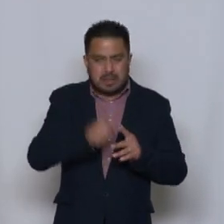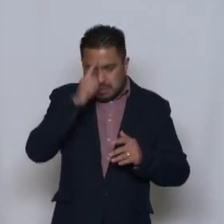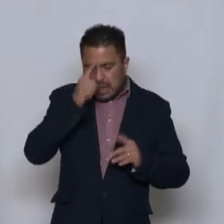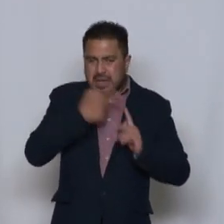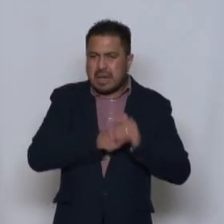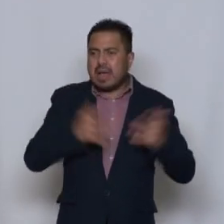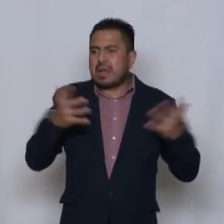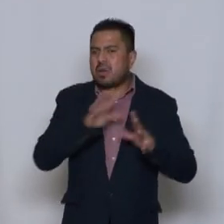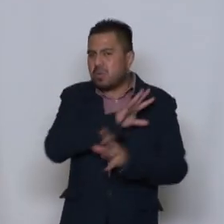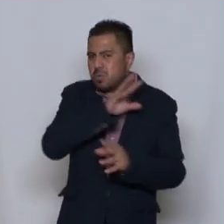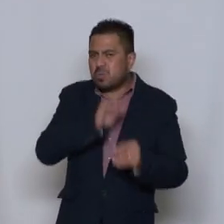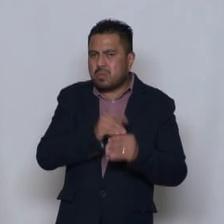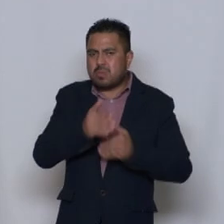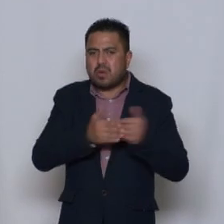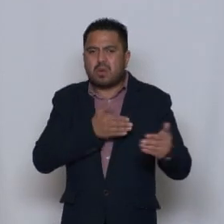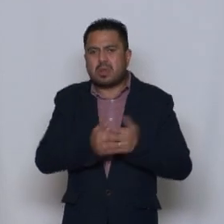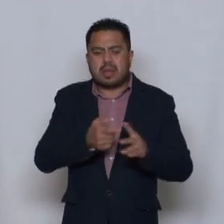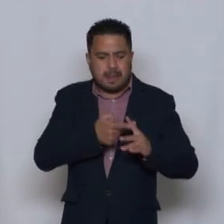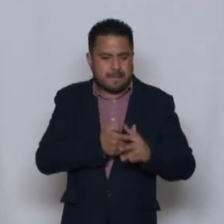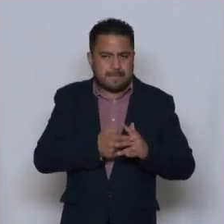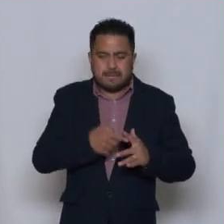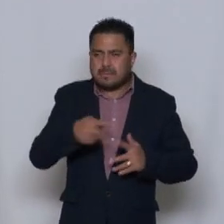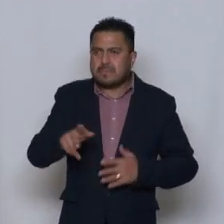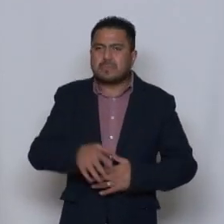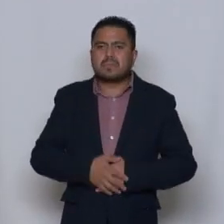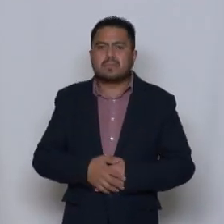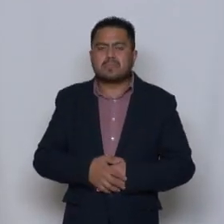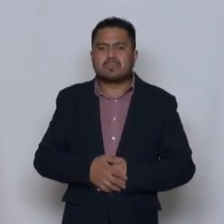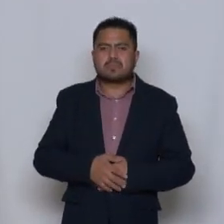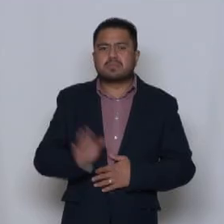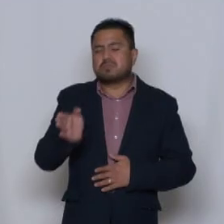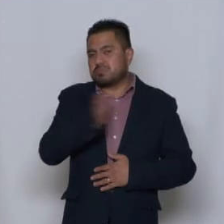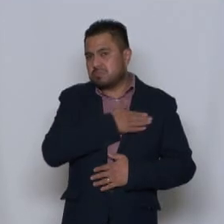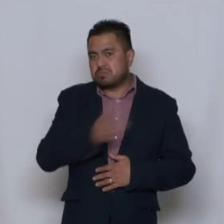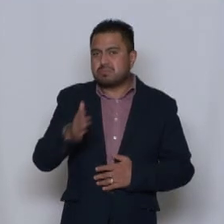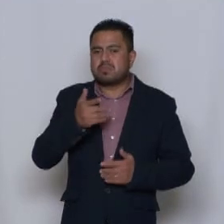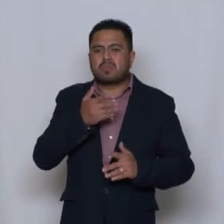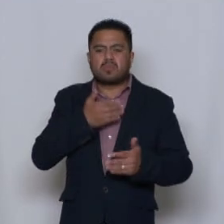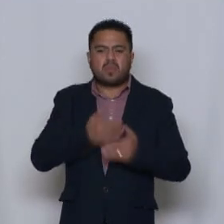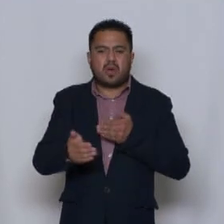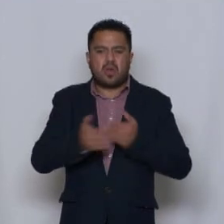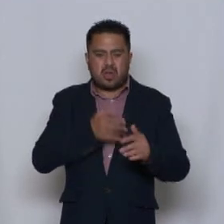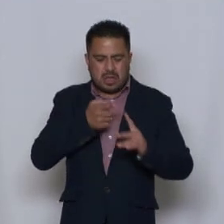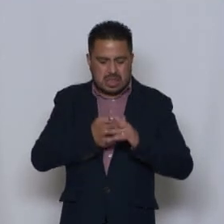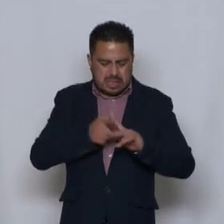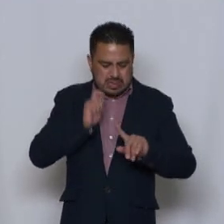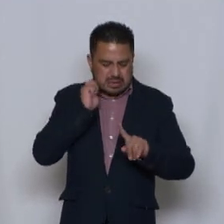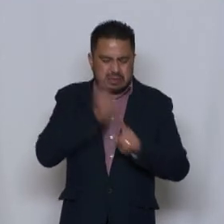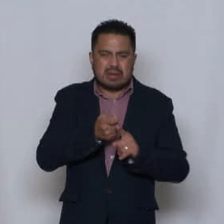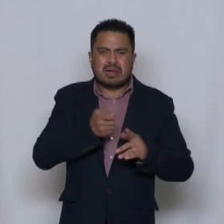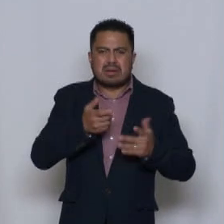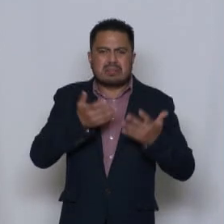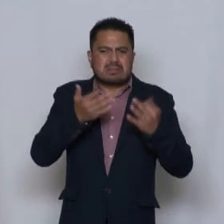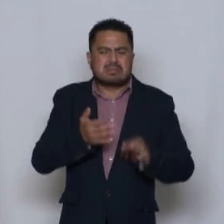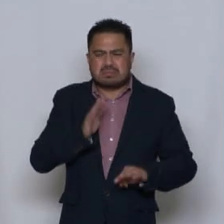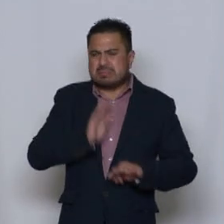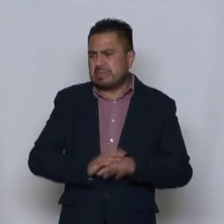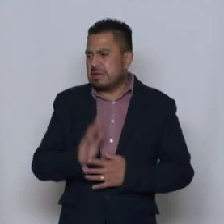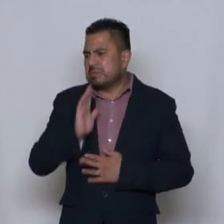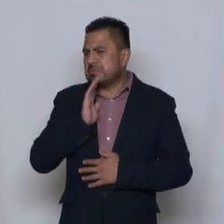empezar a hacer todos estos modelos matemáticos? Bueno, los modelos matemáticos en realidad son bastante